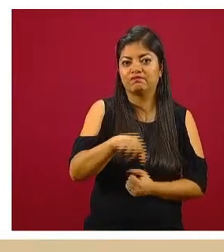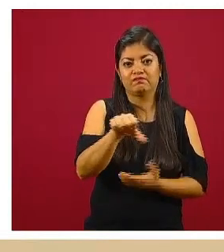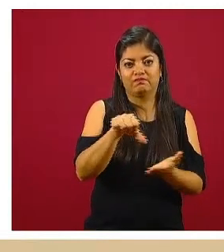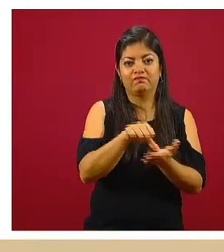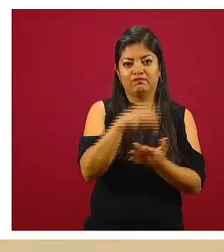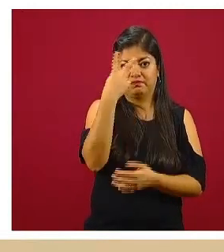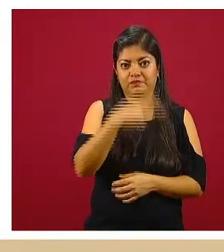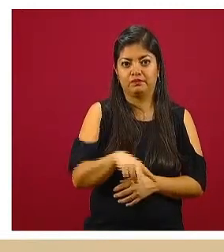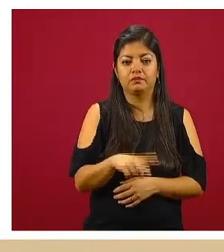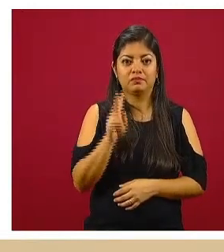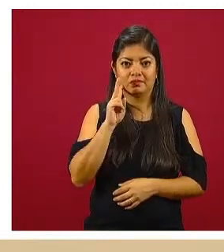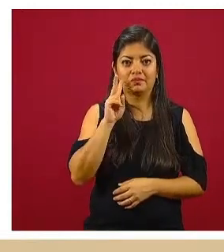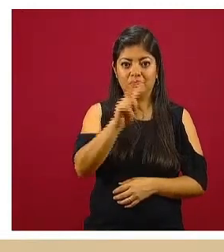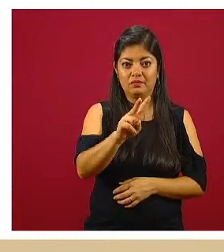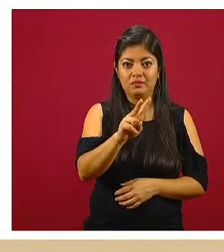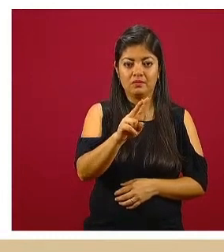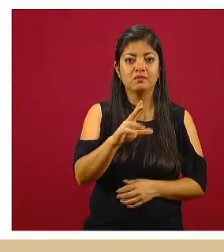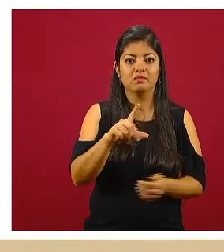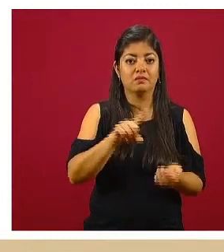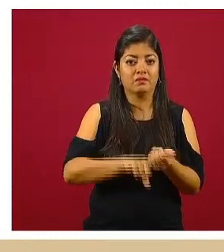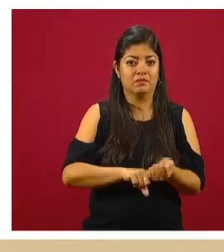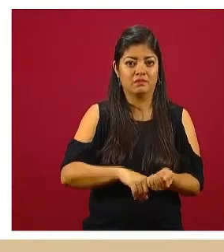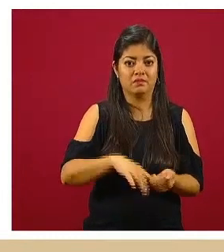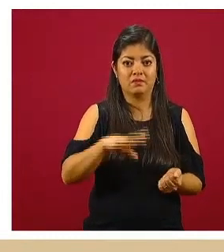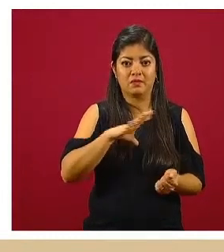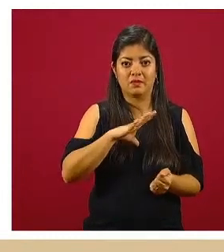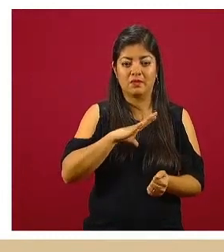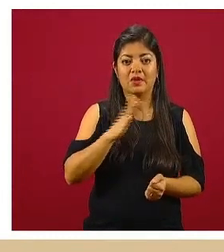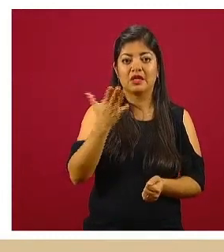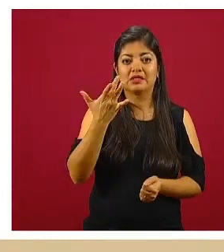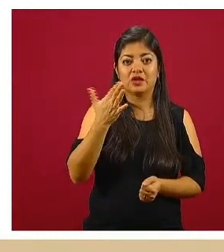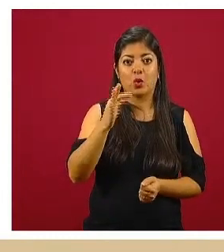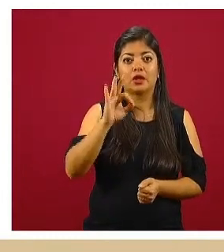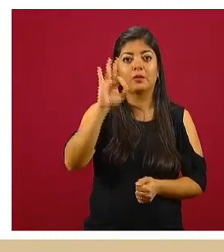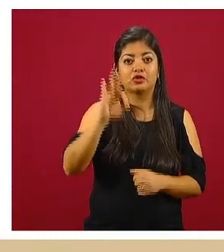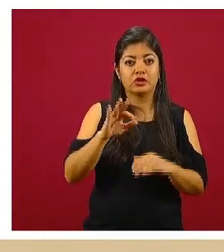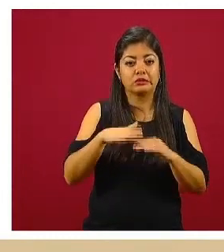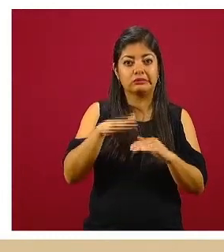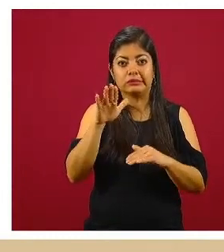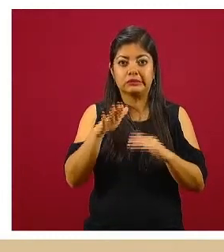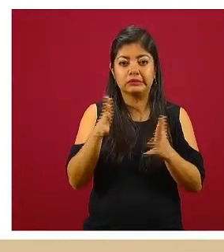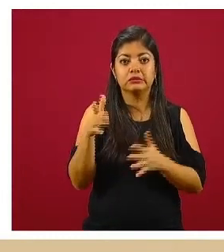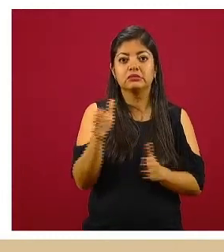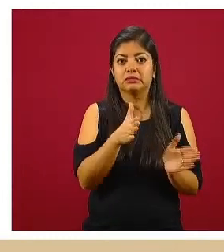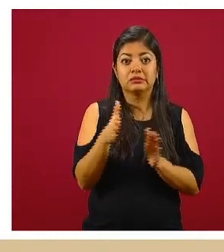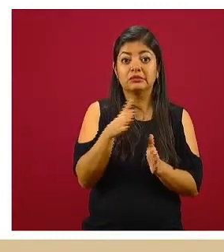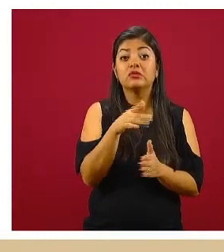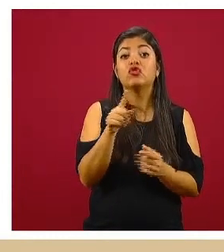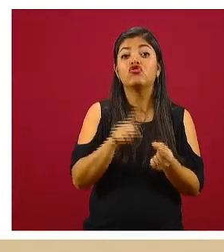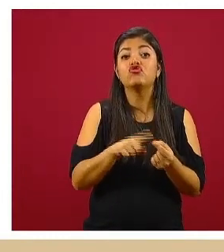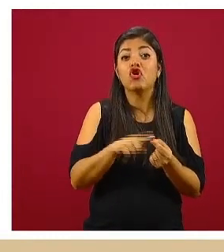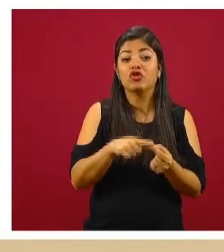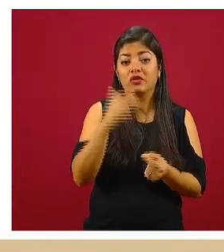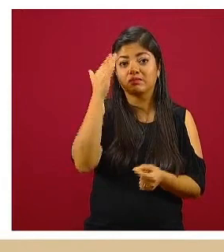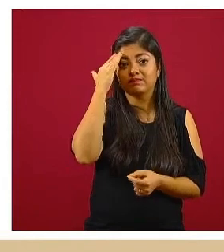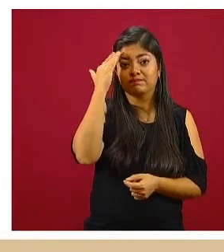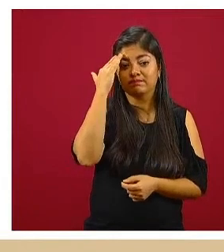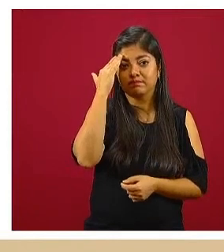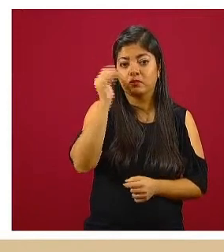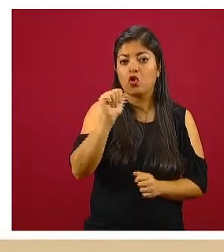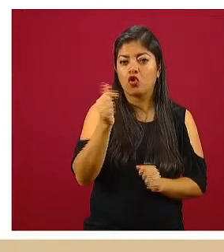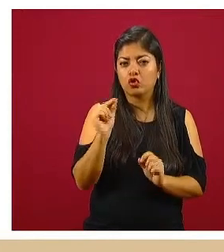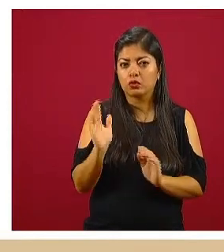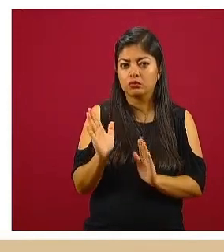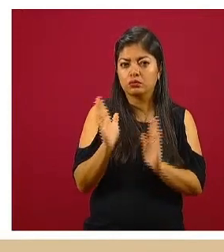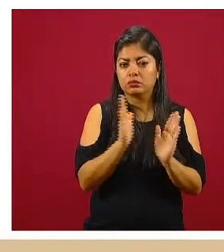México. Ahí se puede ver también prácticamente la mitad ocurren los casos nuevos en el Valle de México, y después le sigue con un